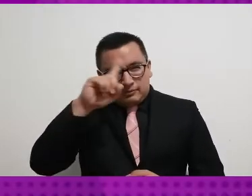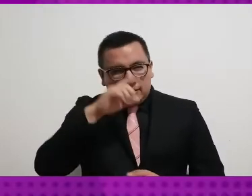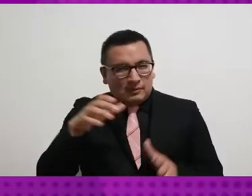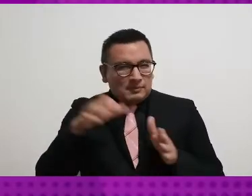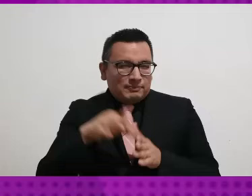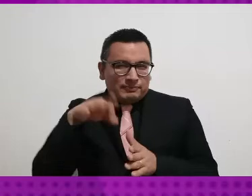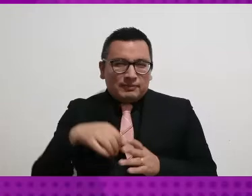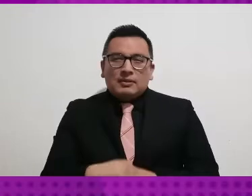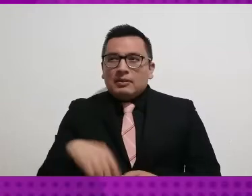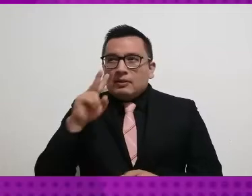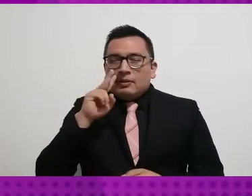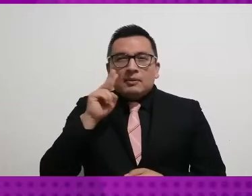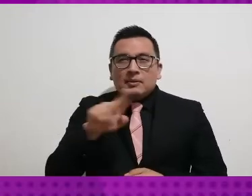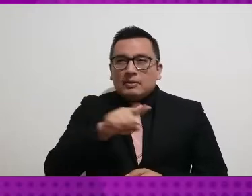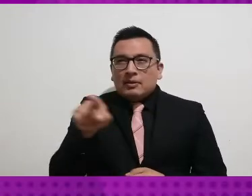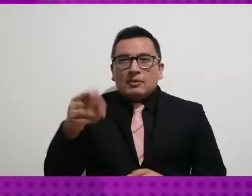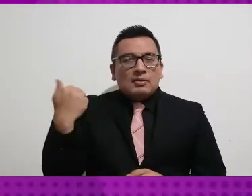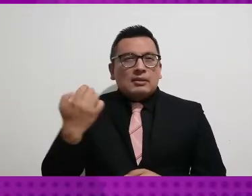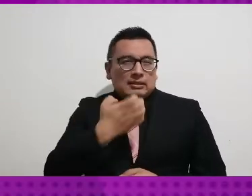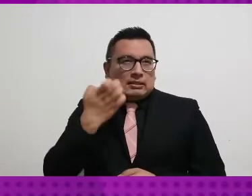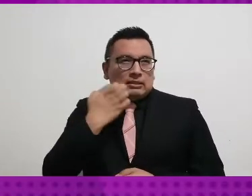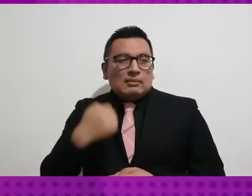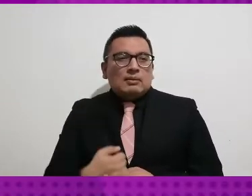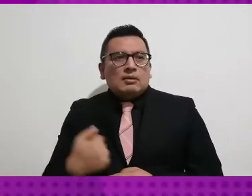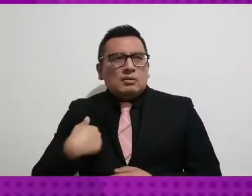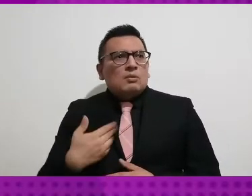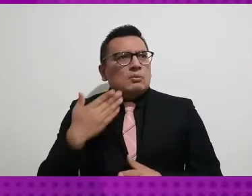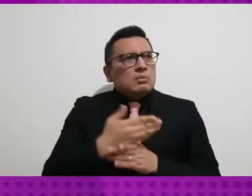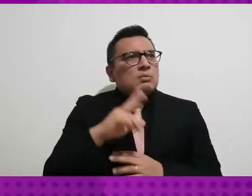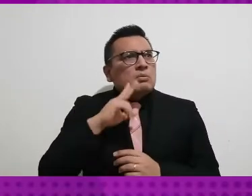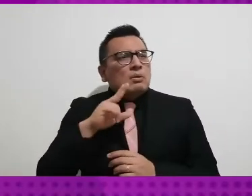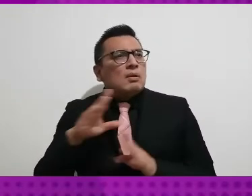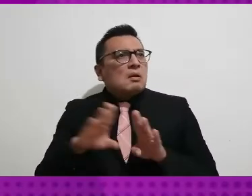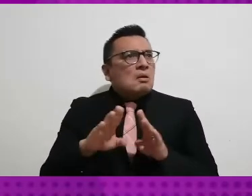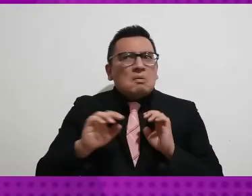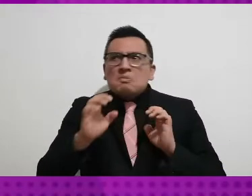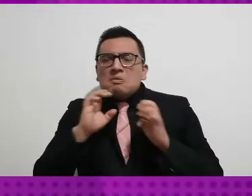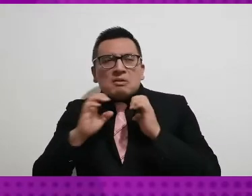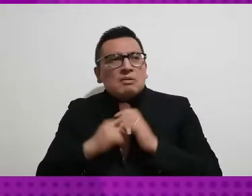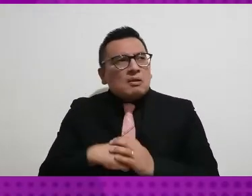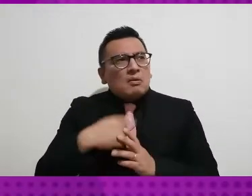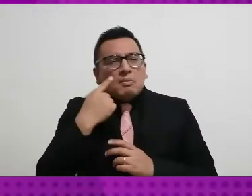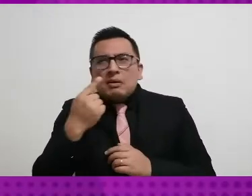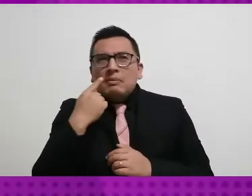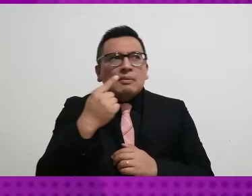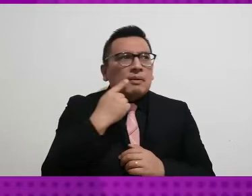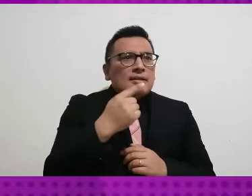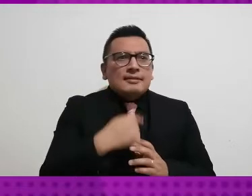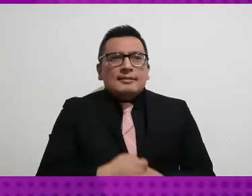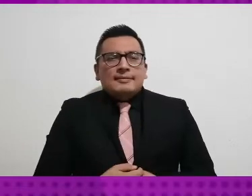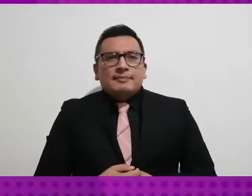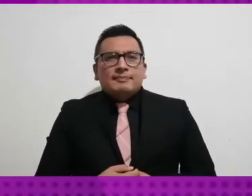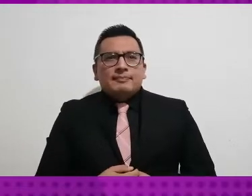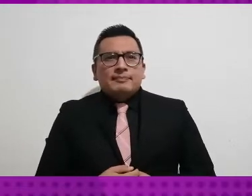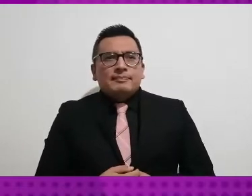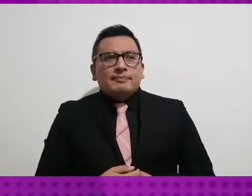que habían presentado su examen anteriormente. Me fui a todas las entrevistas, fui viendo cómo hacían, cómo la construían